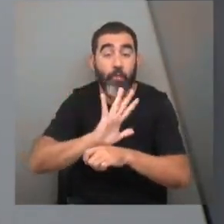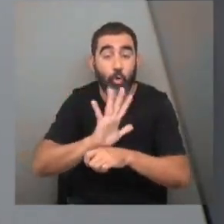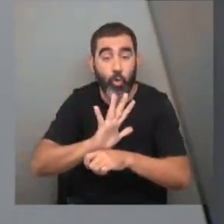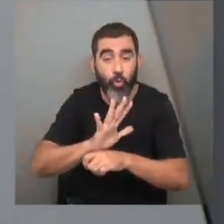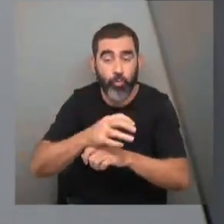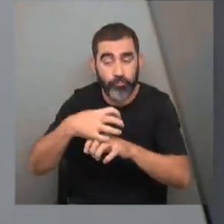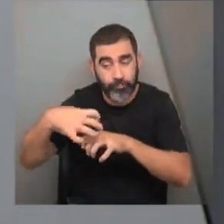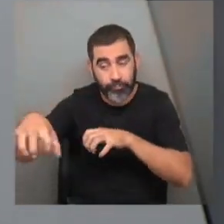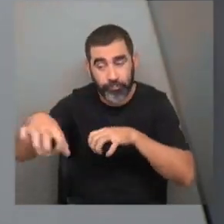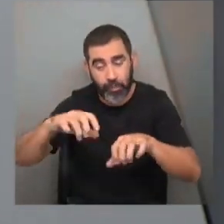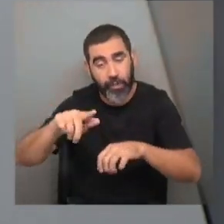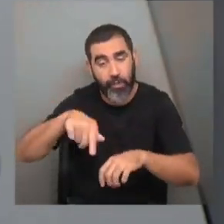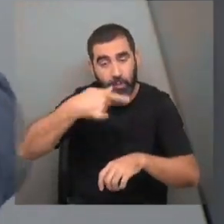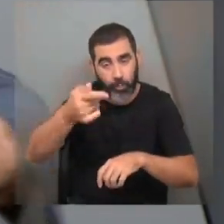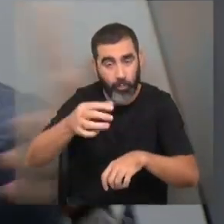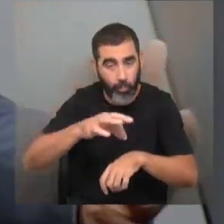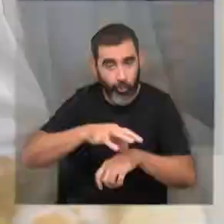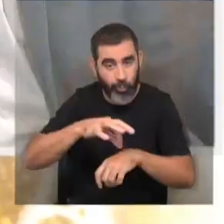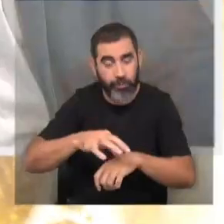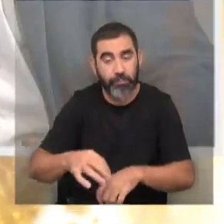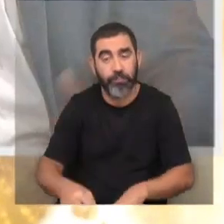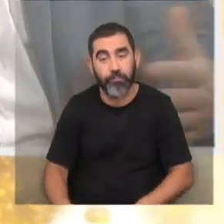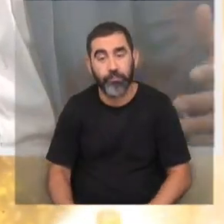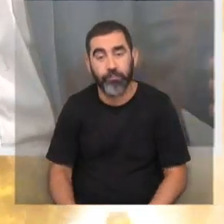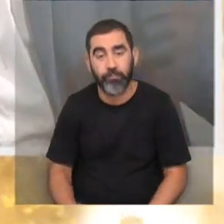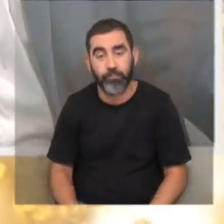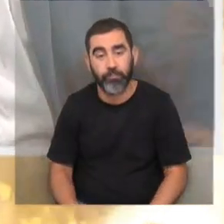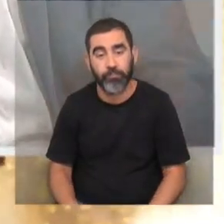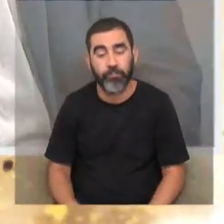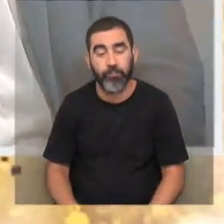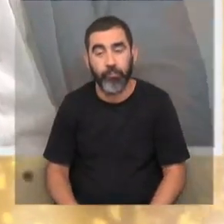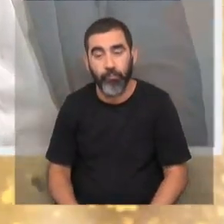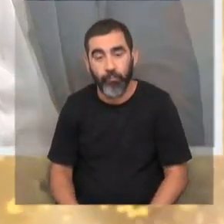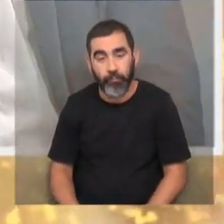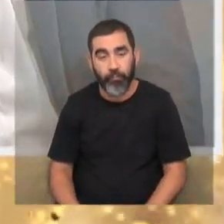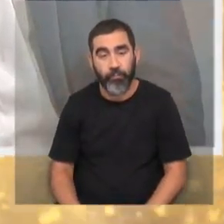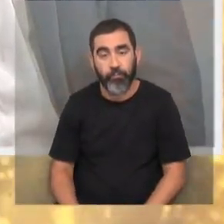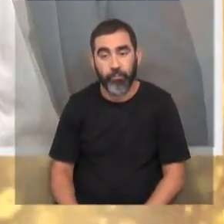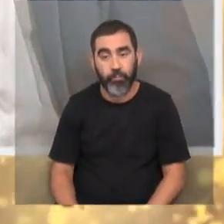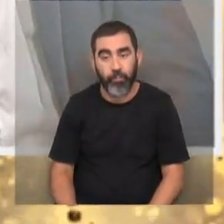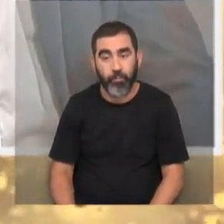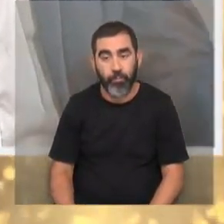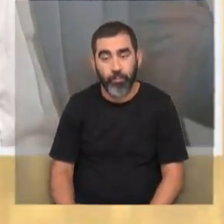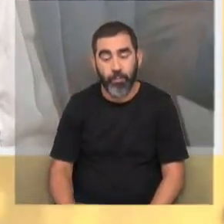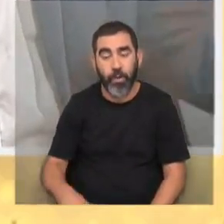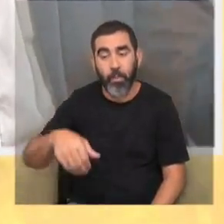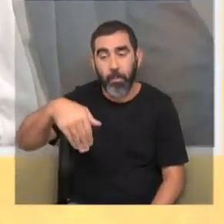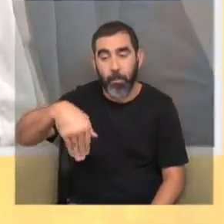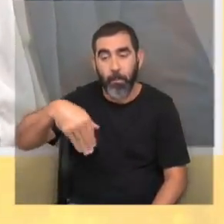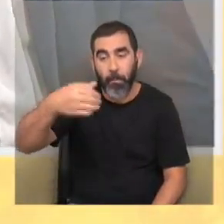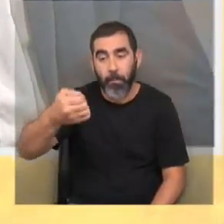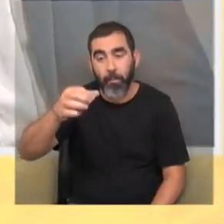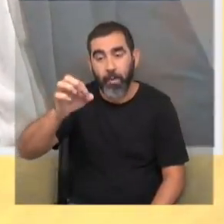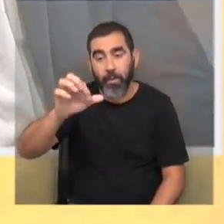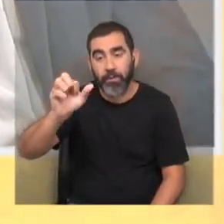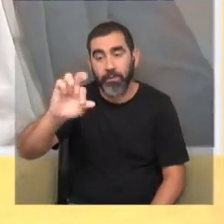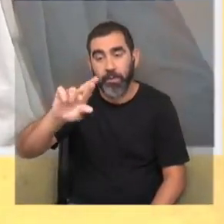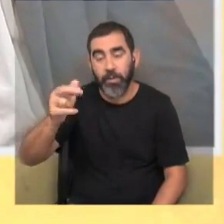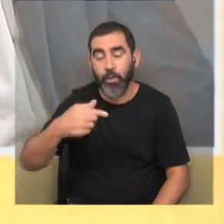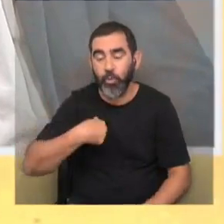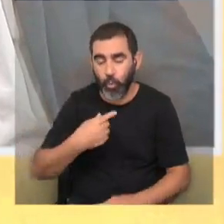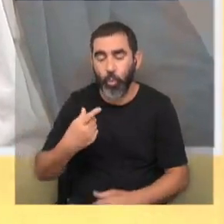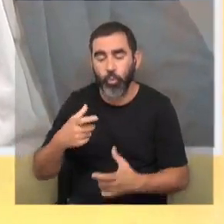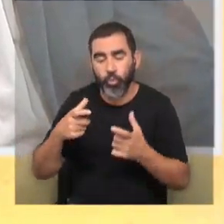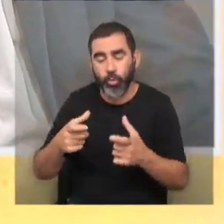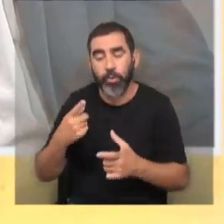que los médicos uruguayos tengan una formación biológica o científica muy fuerte. Ahí estamos viendo a Macera, Y, ¿no? y Sí. Macera, claro, Macera fue, yo tuve la suerte de